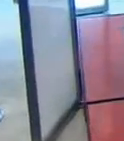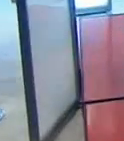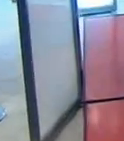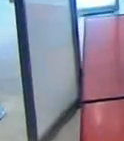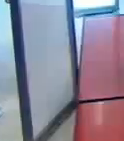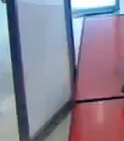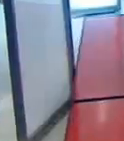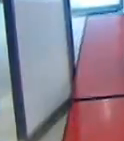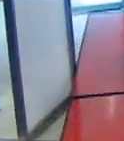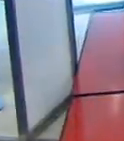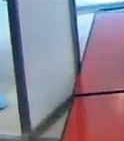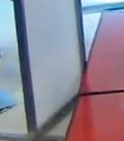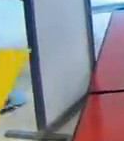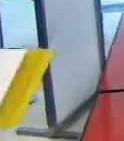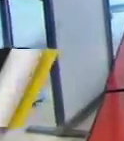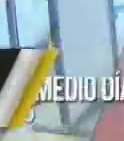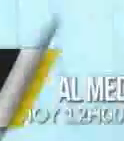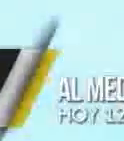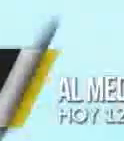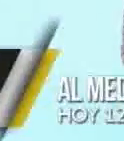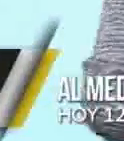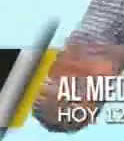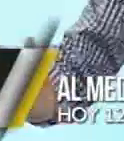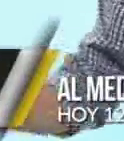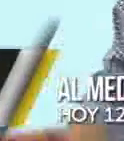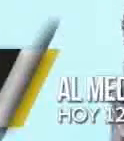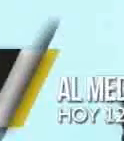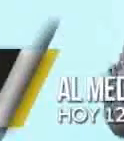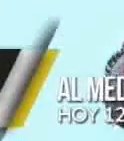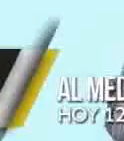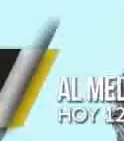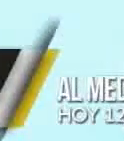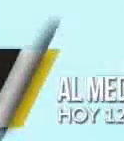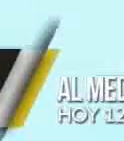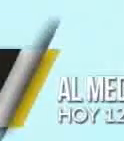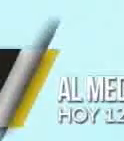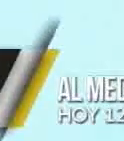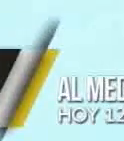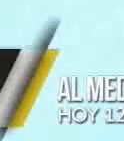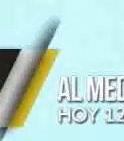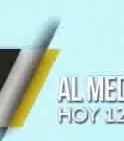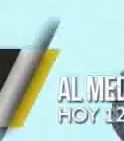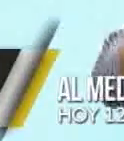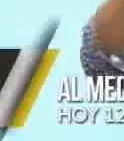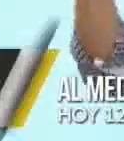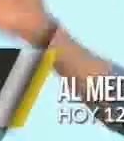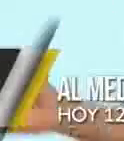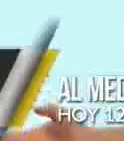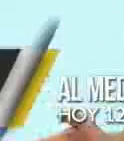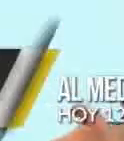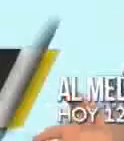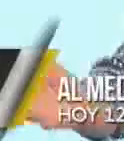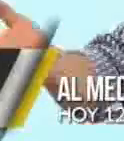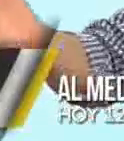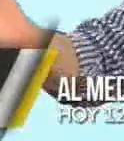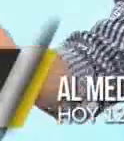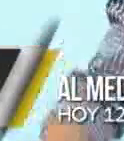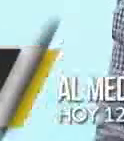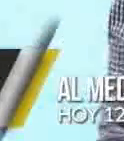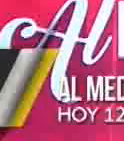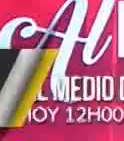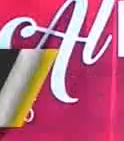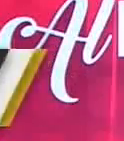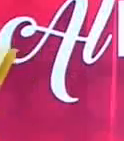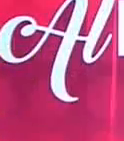Pero, ¡que viva Quito! Y sí, nosotros aquí en el mediodía disfrutaremos de las fiestas de Quito, pero en exteriores, al estar con los